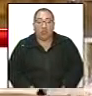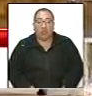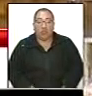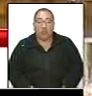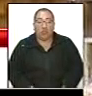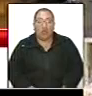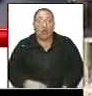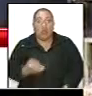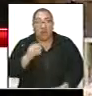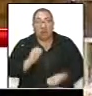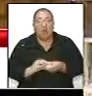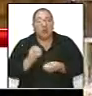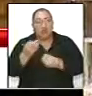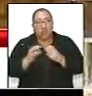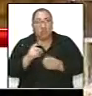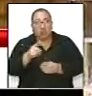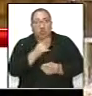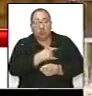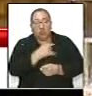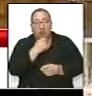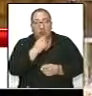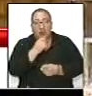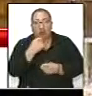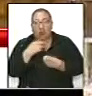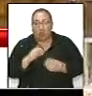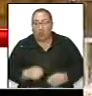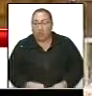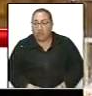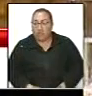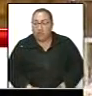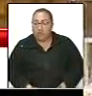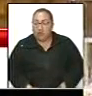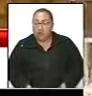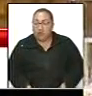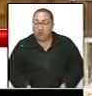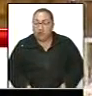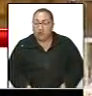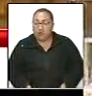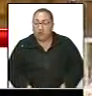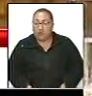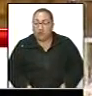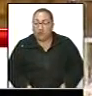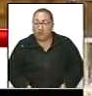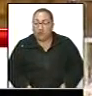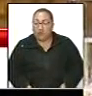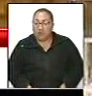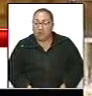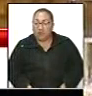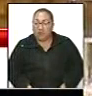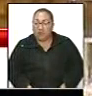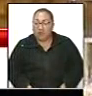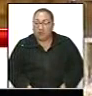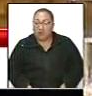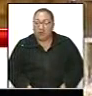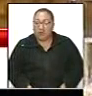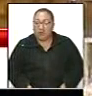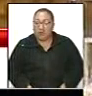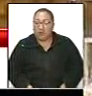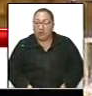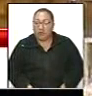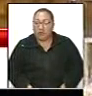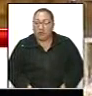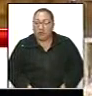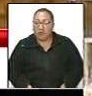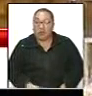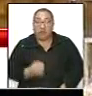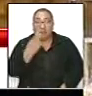hay más presupuesto tanto en las universidades privadas como en las públicas para hacer investigación, y podemos ver que